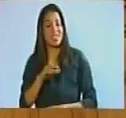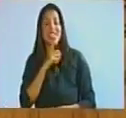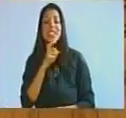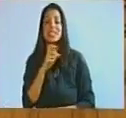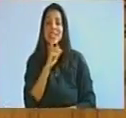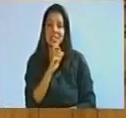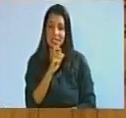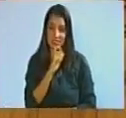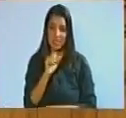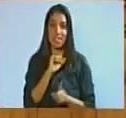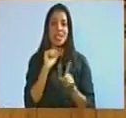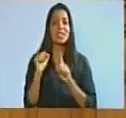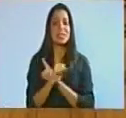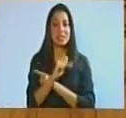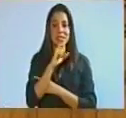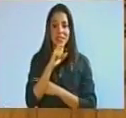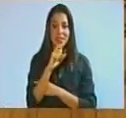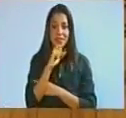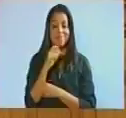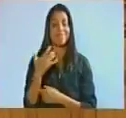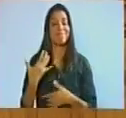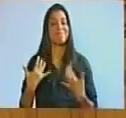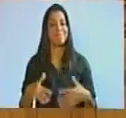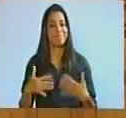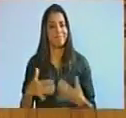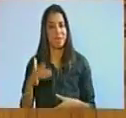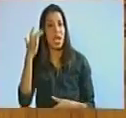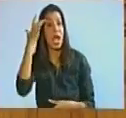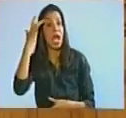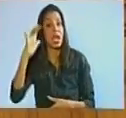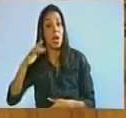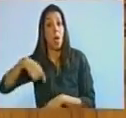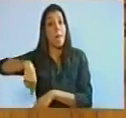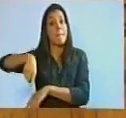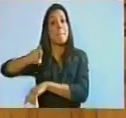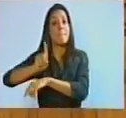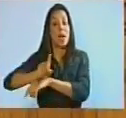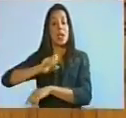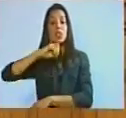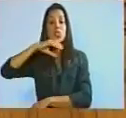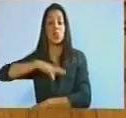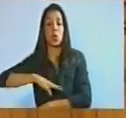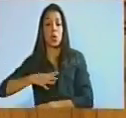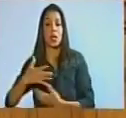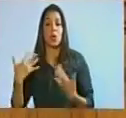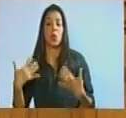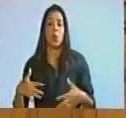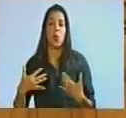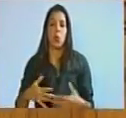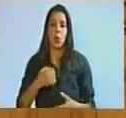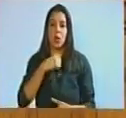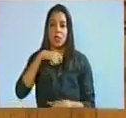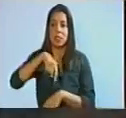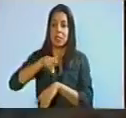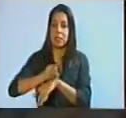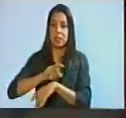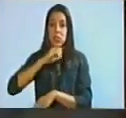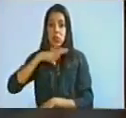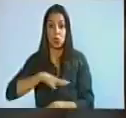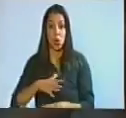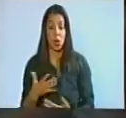difícil, que creo que en la historia diplomática, en la historia de las relaciones internacionales,